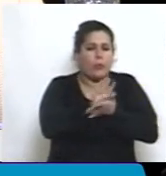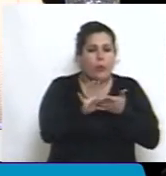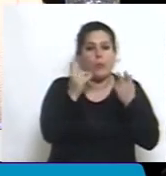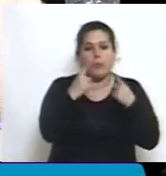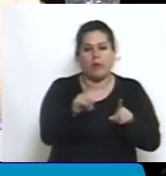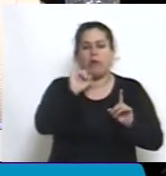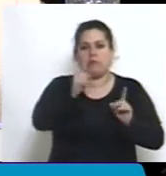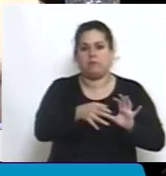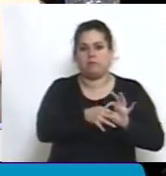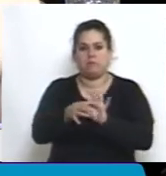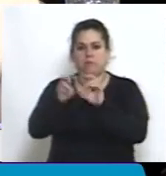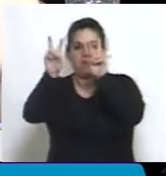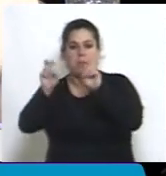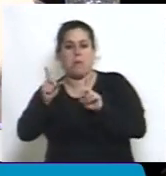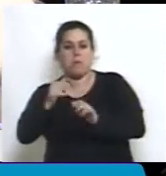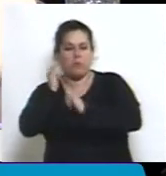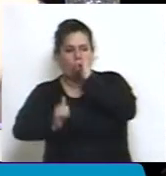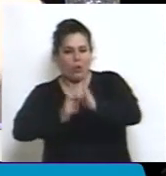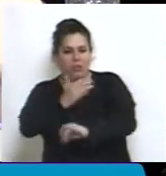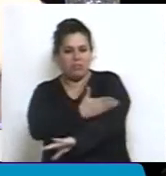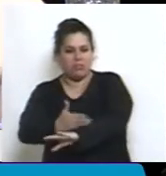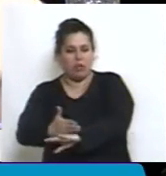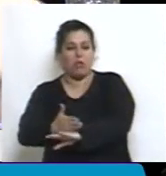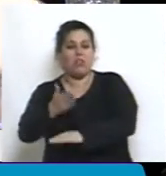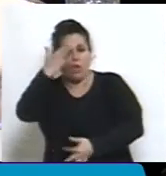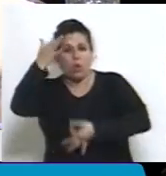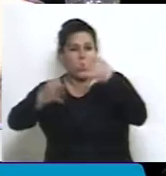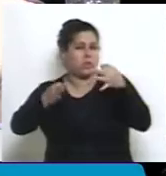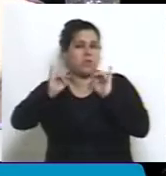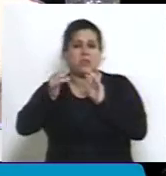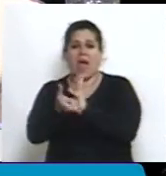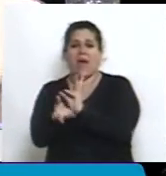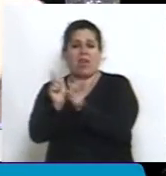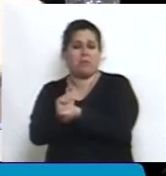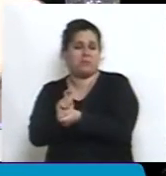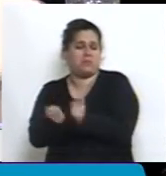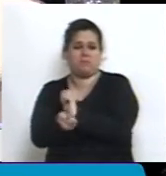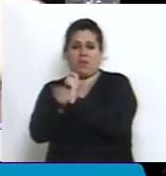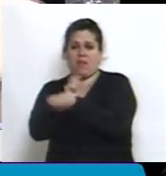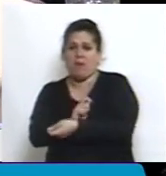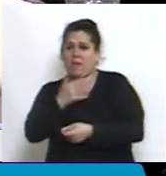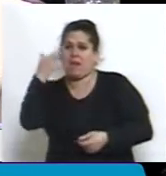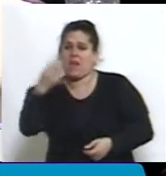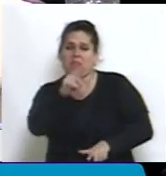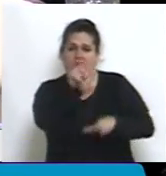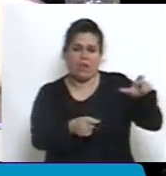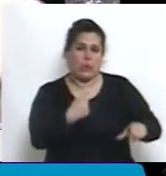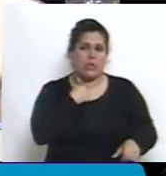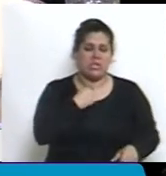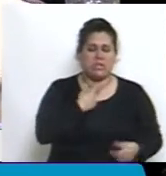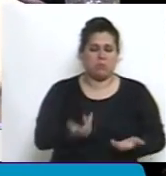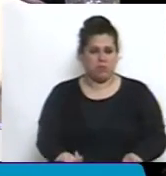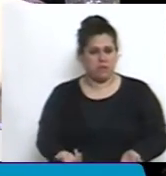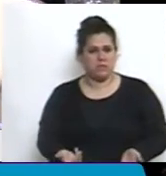que ver con esto que yo le planteaba, que la justicia se adapte a la realidad de las víctimas y, en